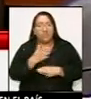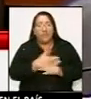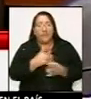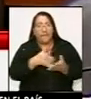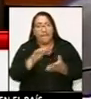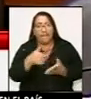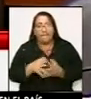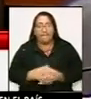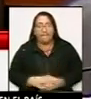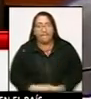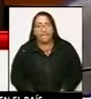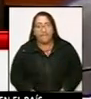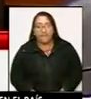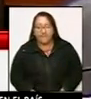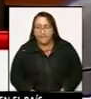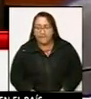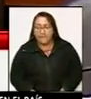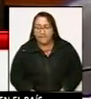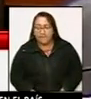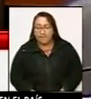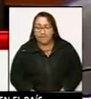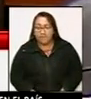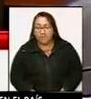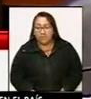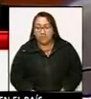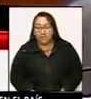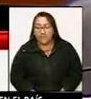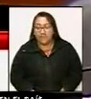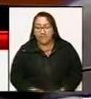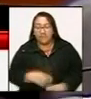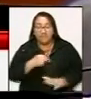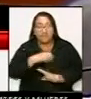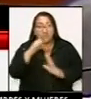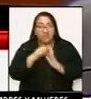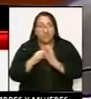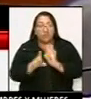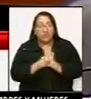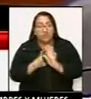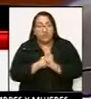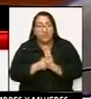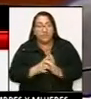despedidas, que tenían nombramiento interino. Hay un